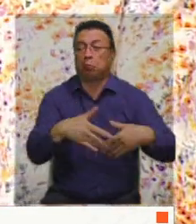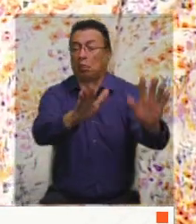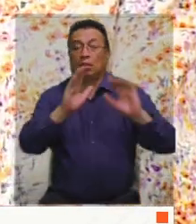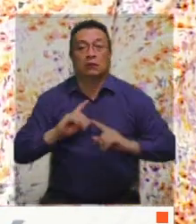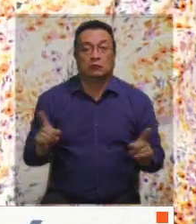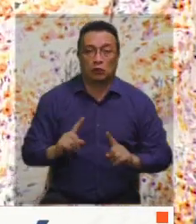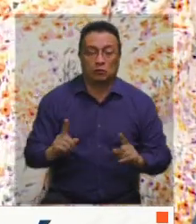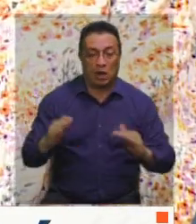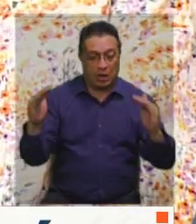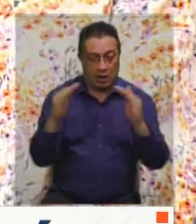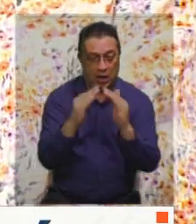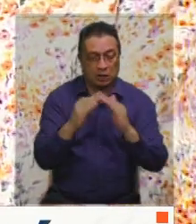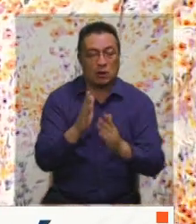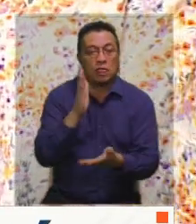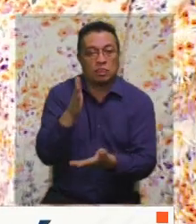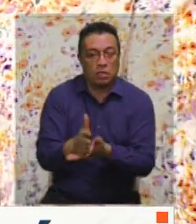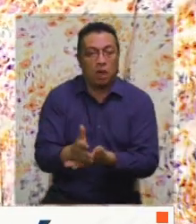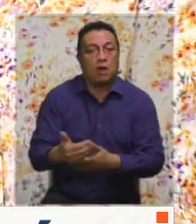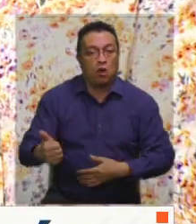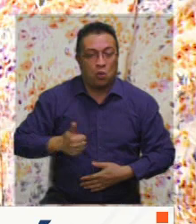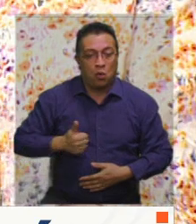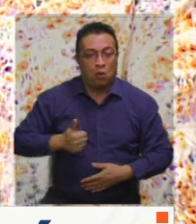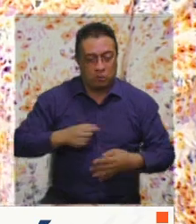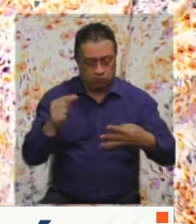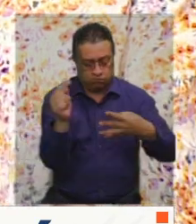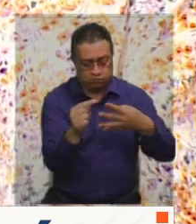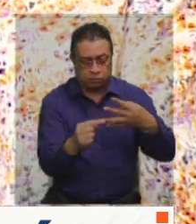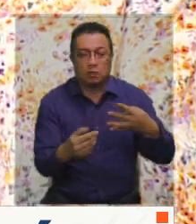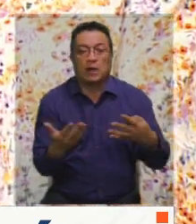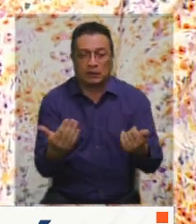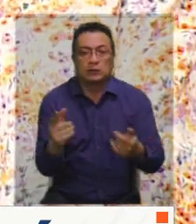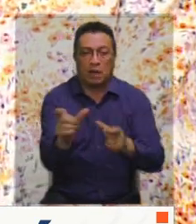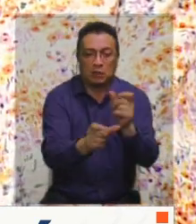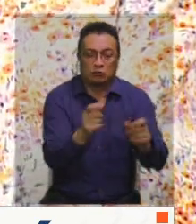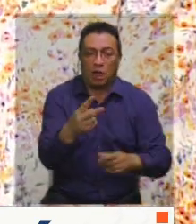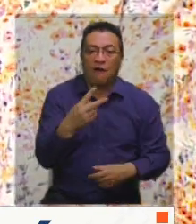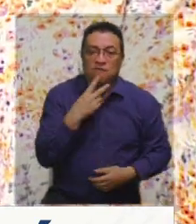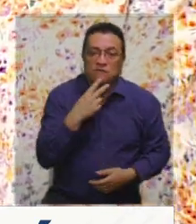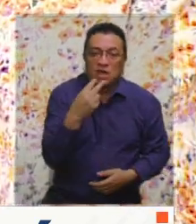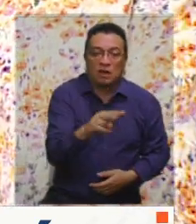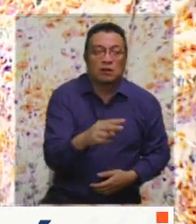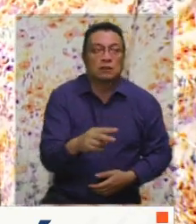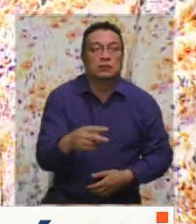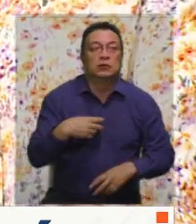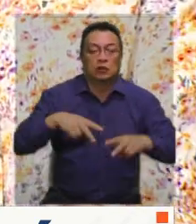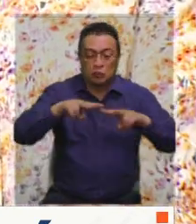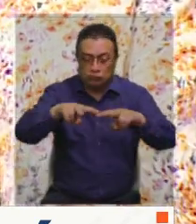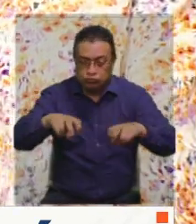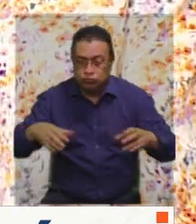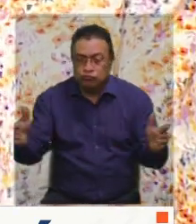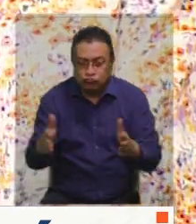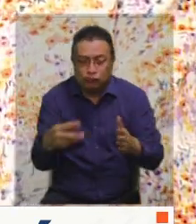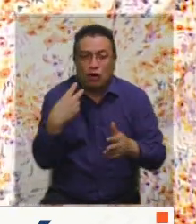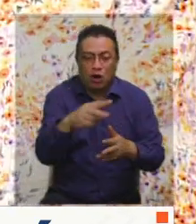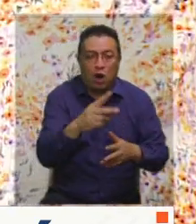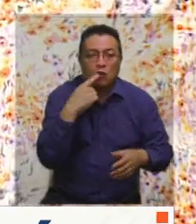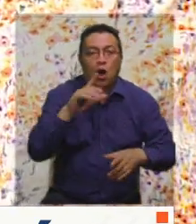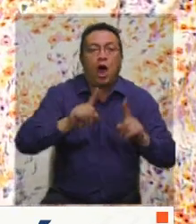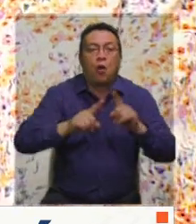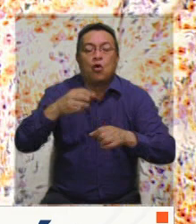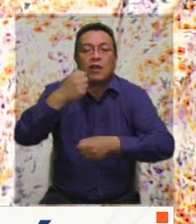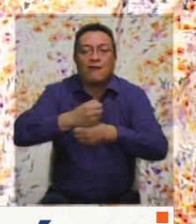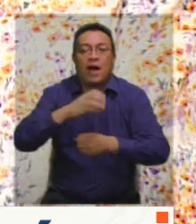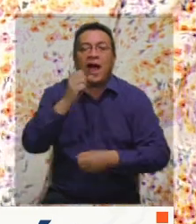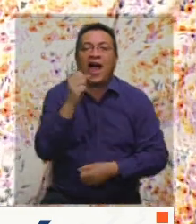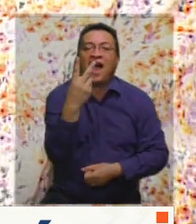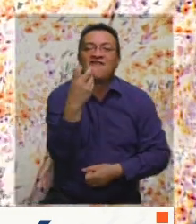que ser una vivienda que pueda cumplir con los requisitos que tiene la gente para subsistir. Hortaliceros, gente que se dedicaba a la apicultura. Por lo